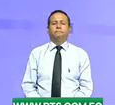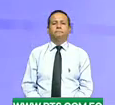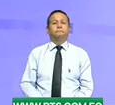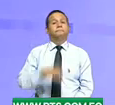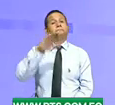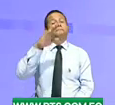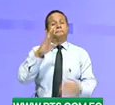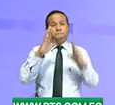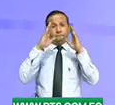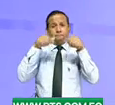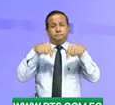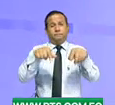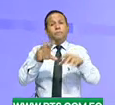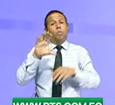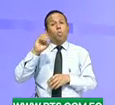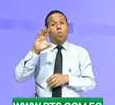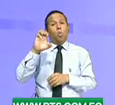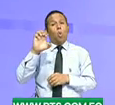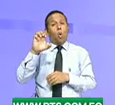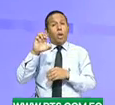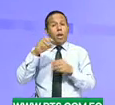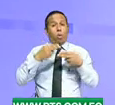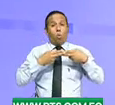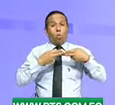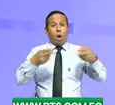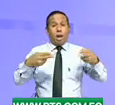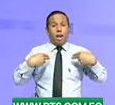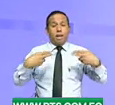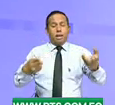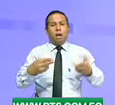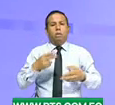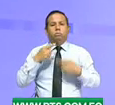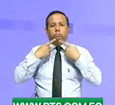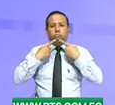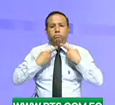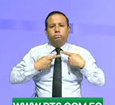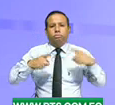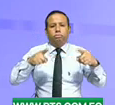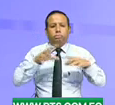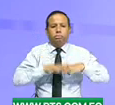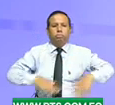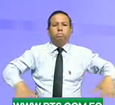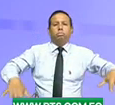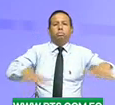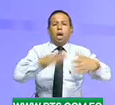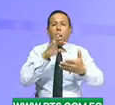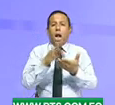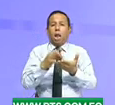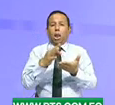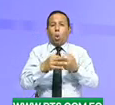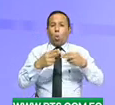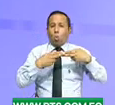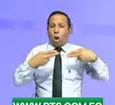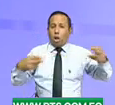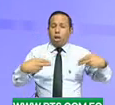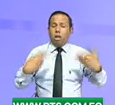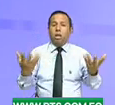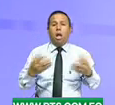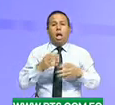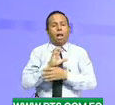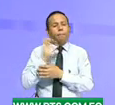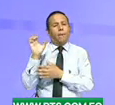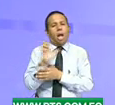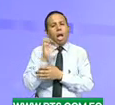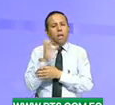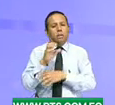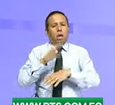Y atentos amigos, porque el COE cantonal de Huaquillas declaró el estado de emergencia ante la ola de crímenes que se ha